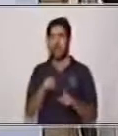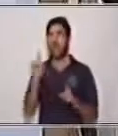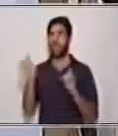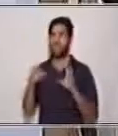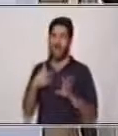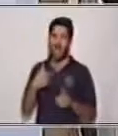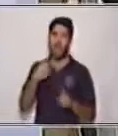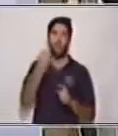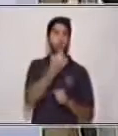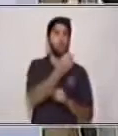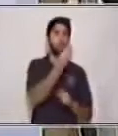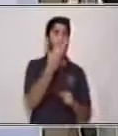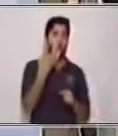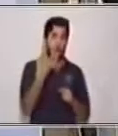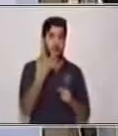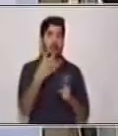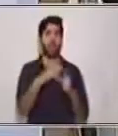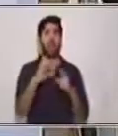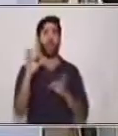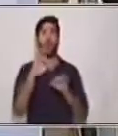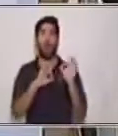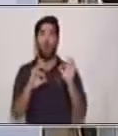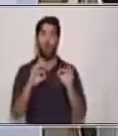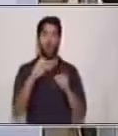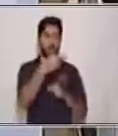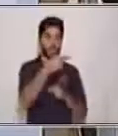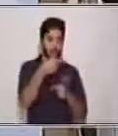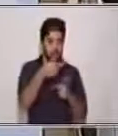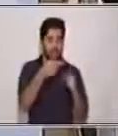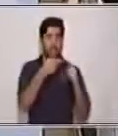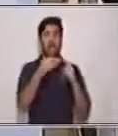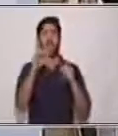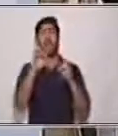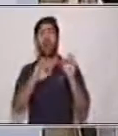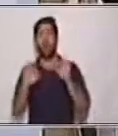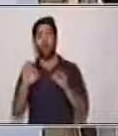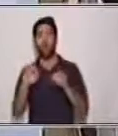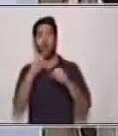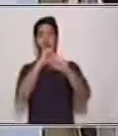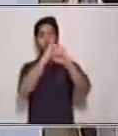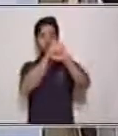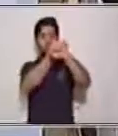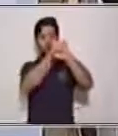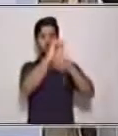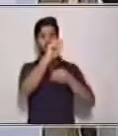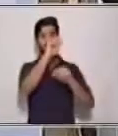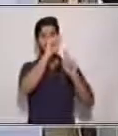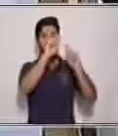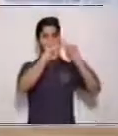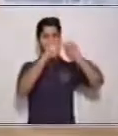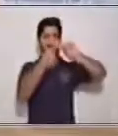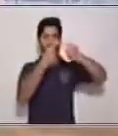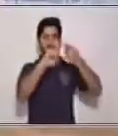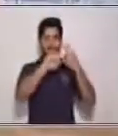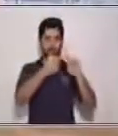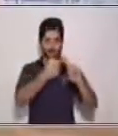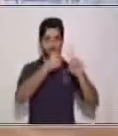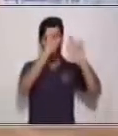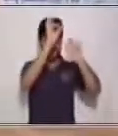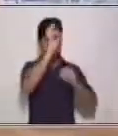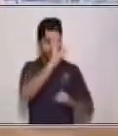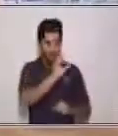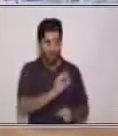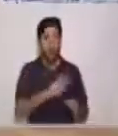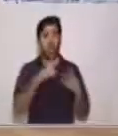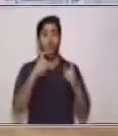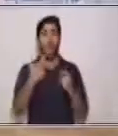números, asteriscos o guiones, que es donde me va marcando a mí qué paso debo seguir o con qué paso debo